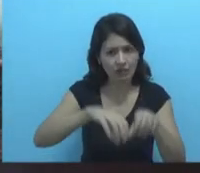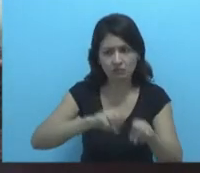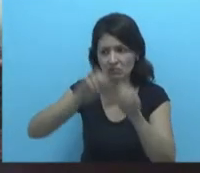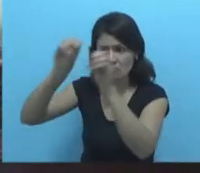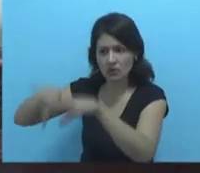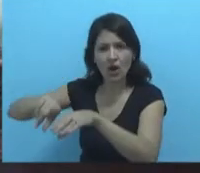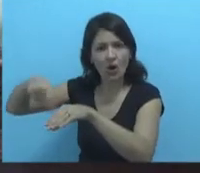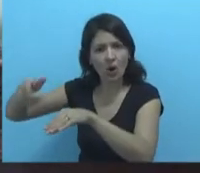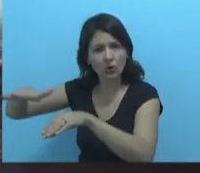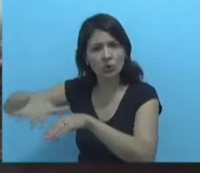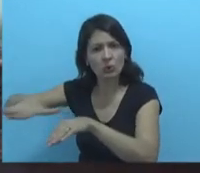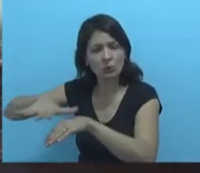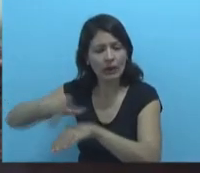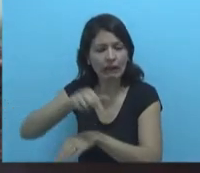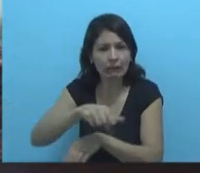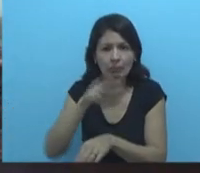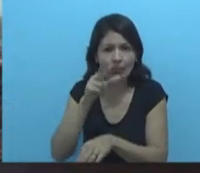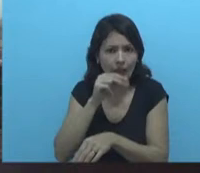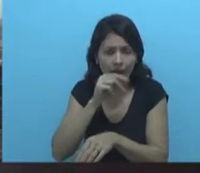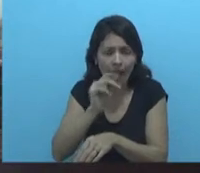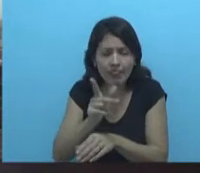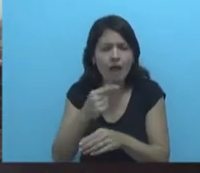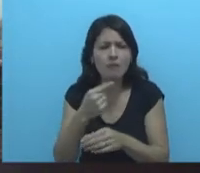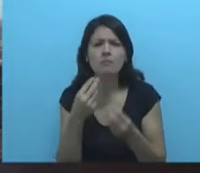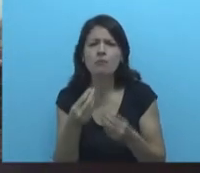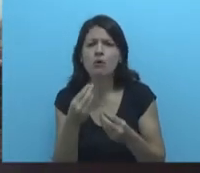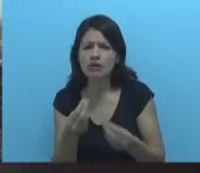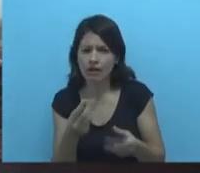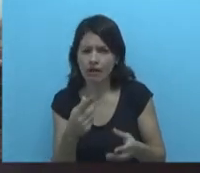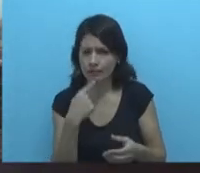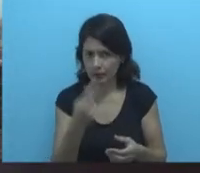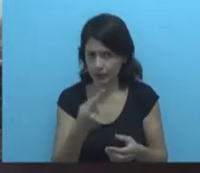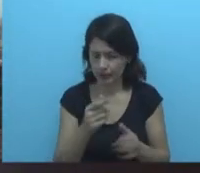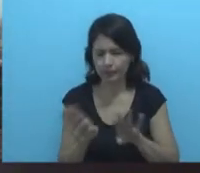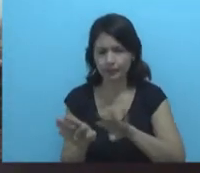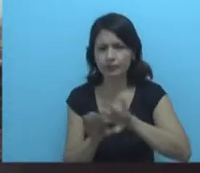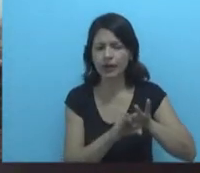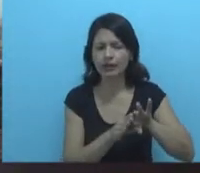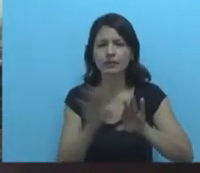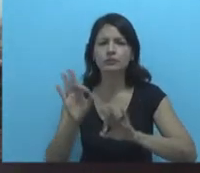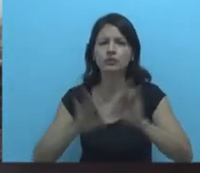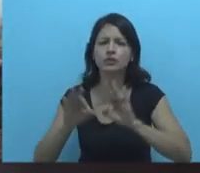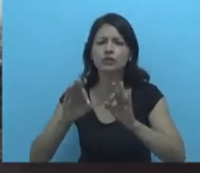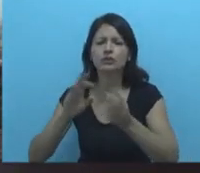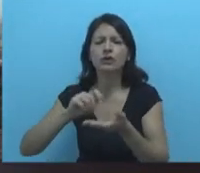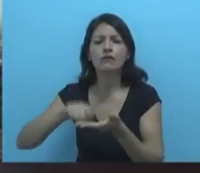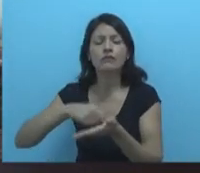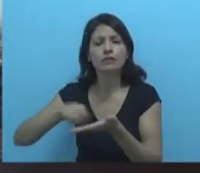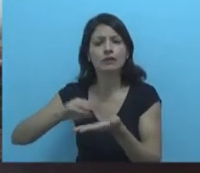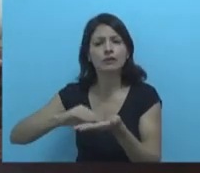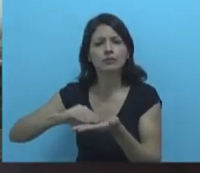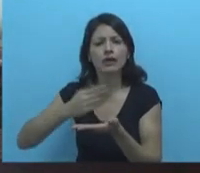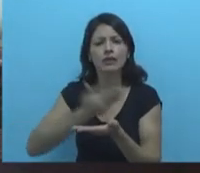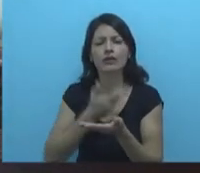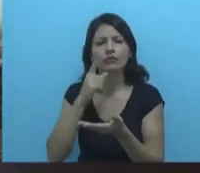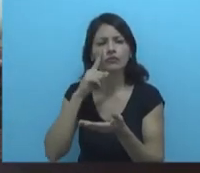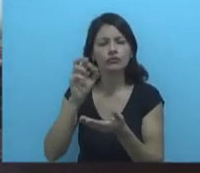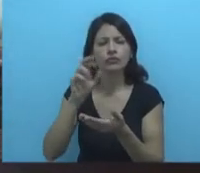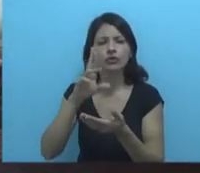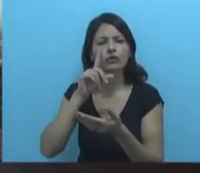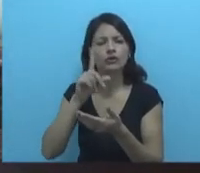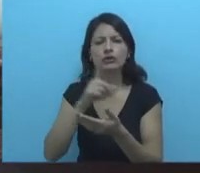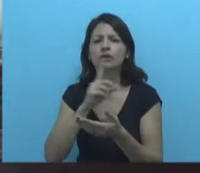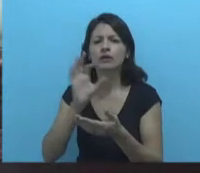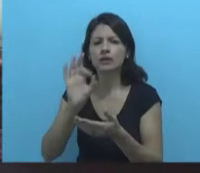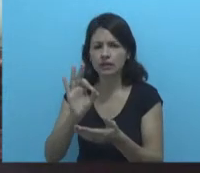Proyecto de comunicación 43.327, diputada Florito, por el cual se solicita disponga informar sobre la entrega de alcohol en gel